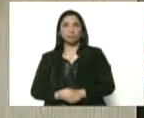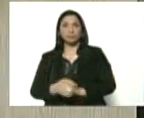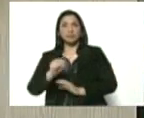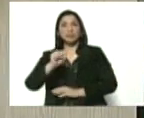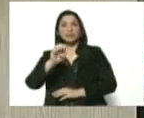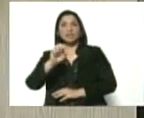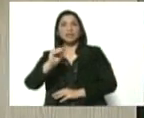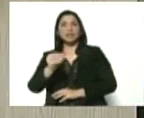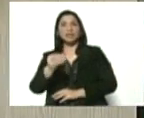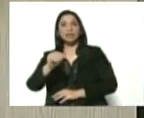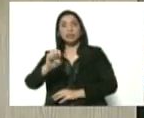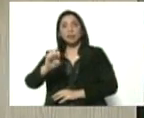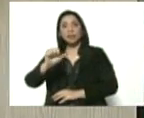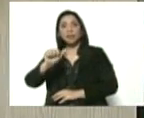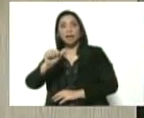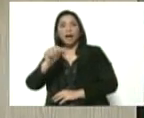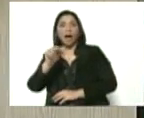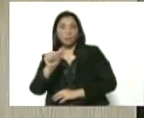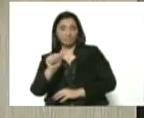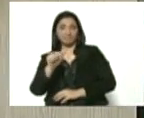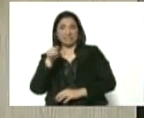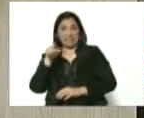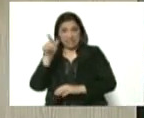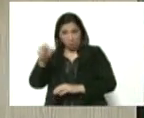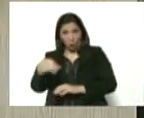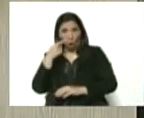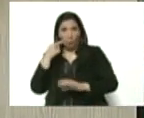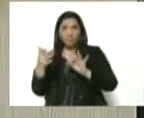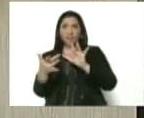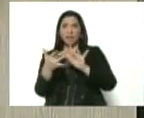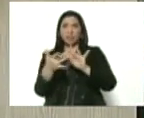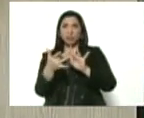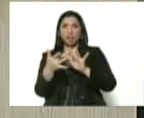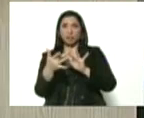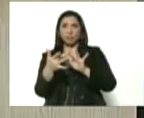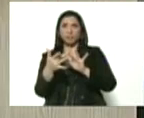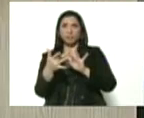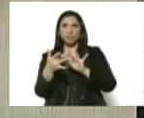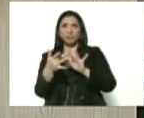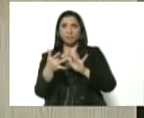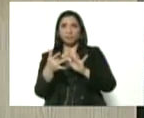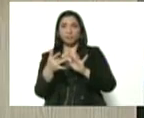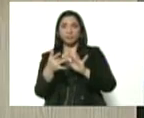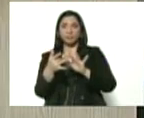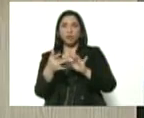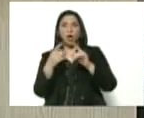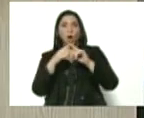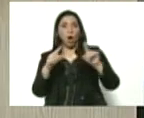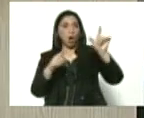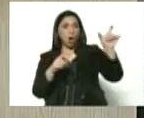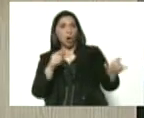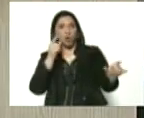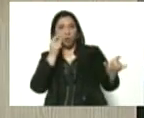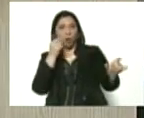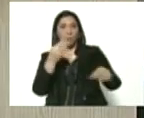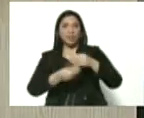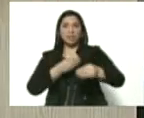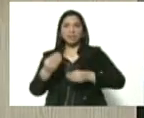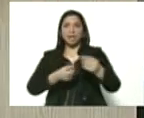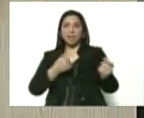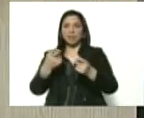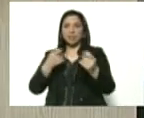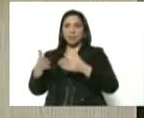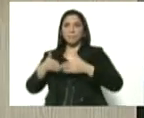además iba a ser el contacto, el enlace de Sequea cuando se diera el desembarco